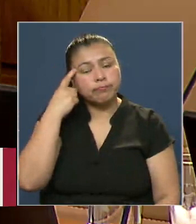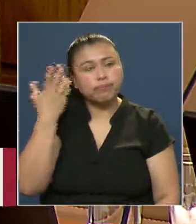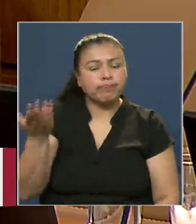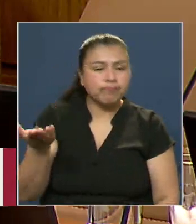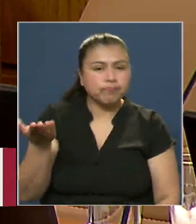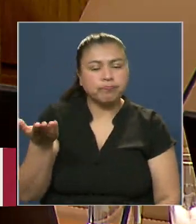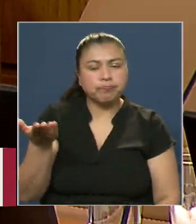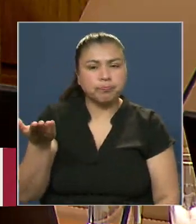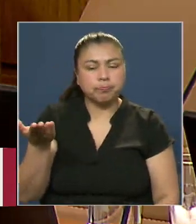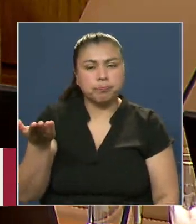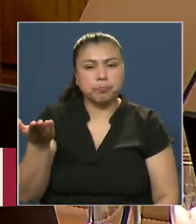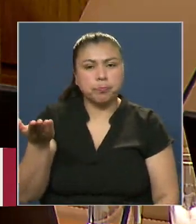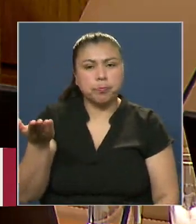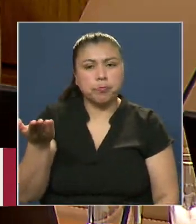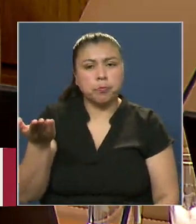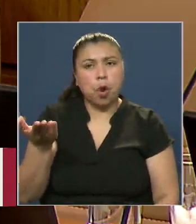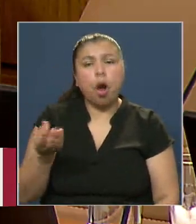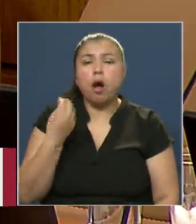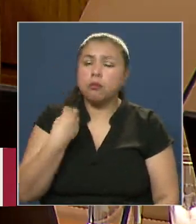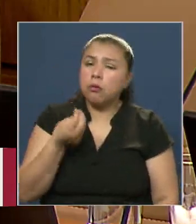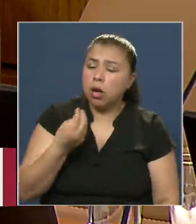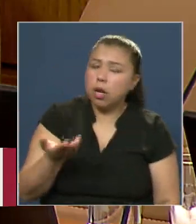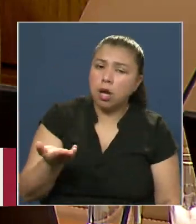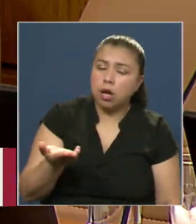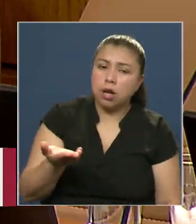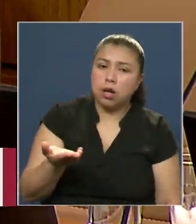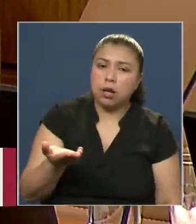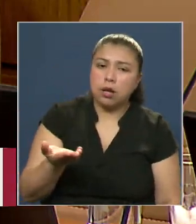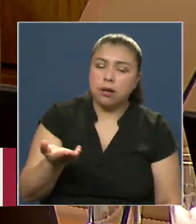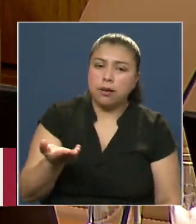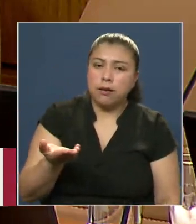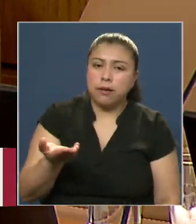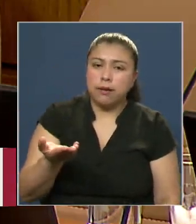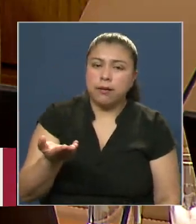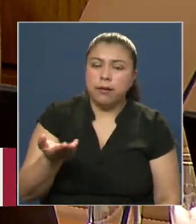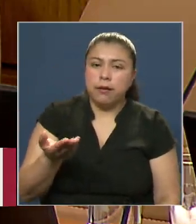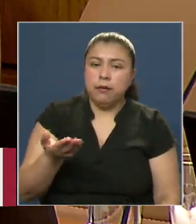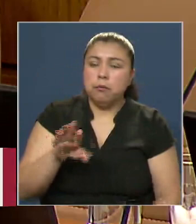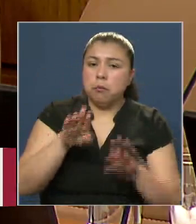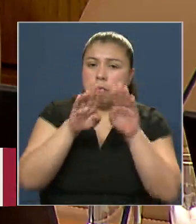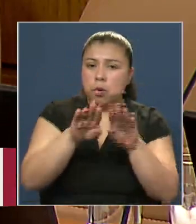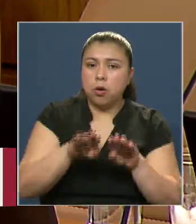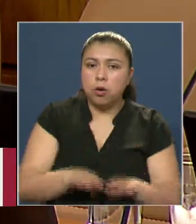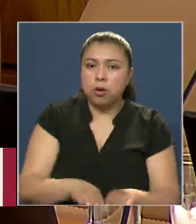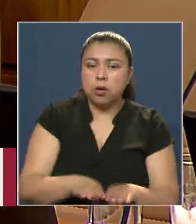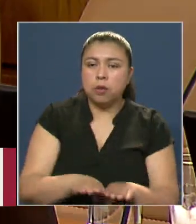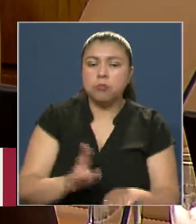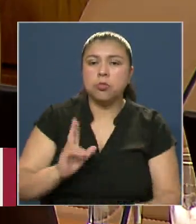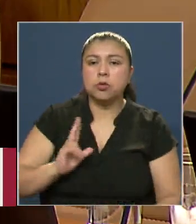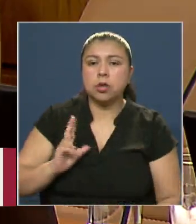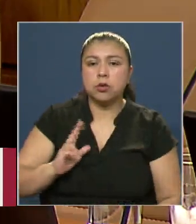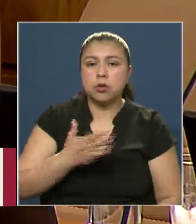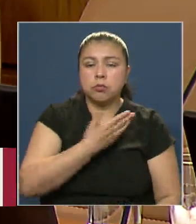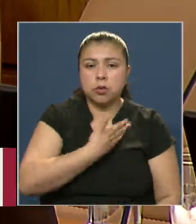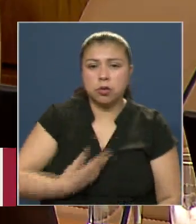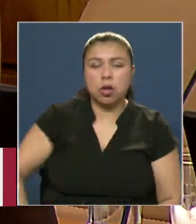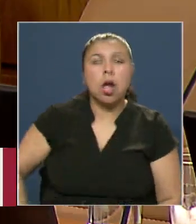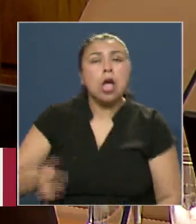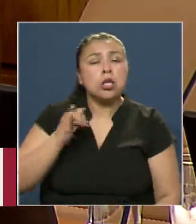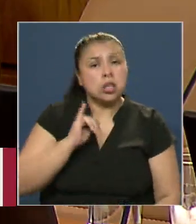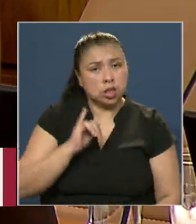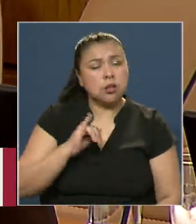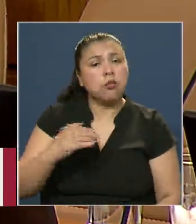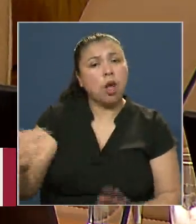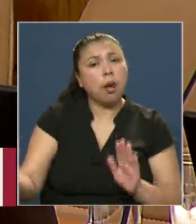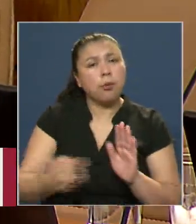cuestión loable. Y por lo mismo, señor presidente, yo voy a apoyar esto, pero